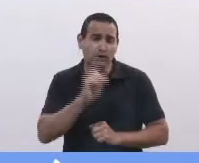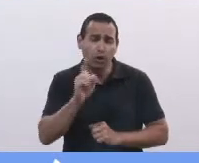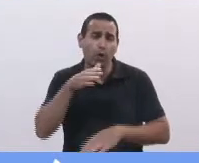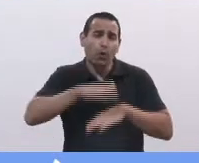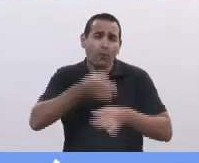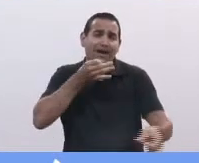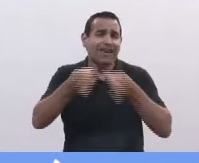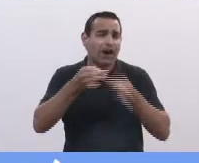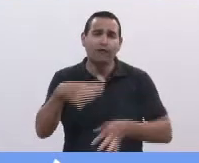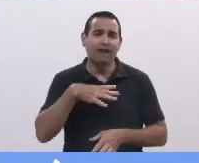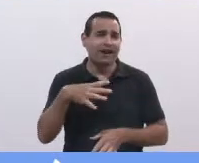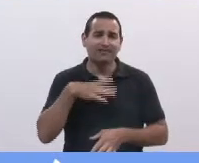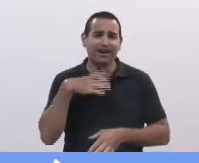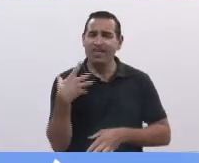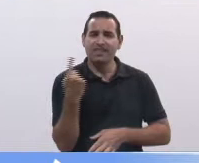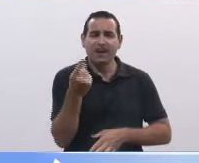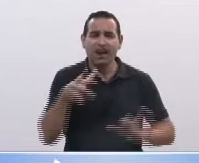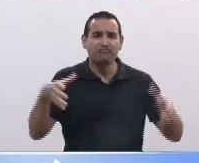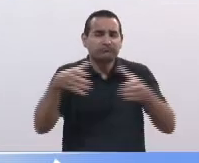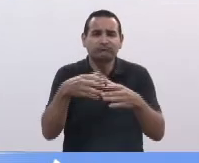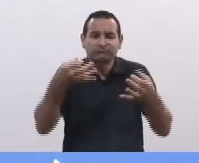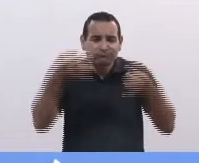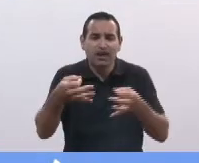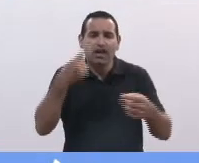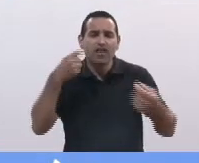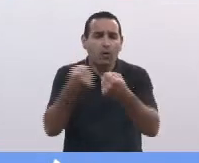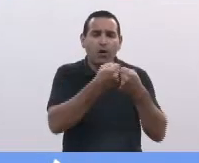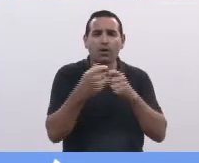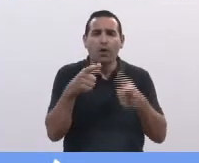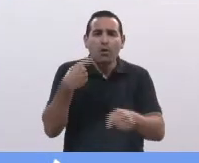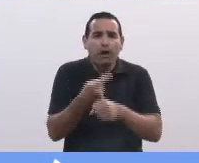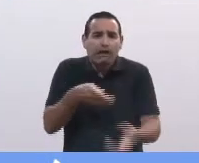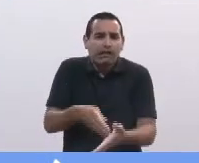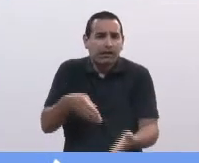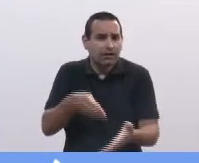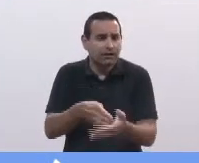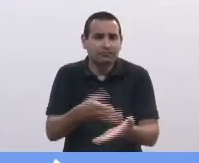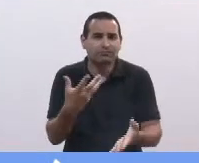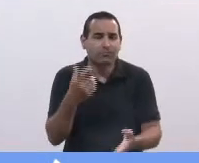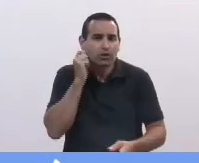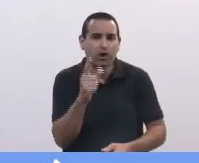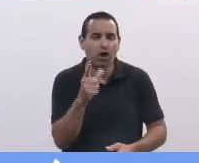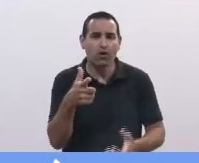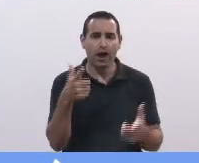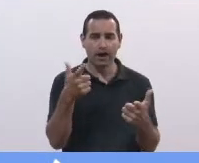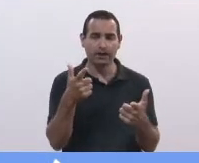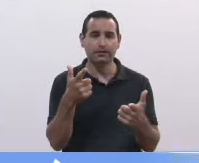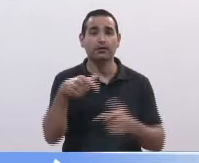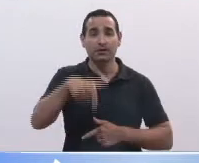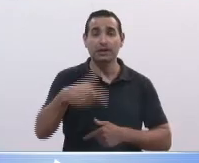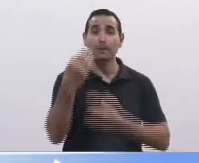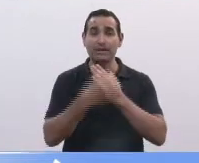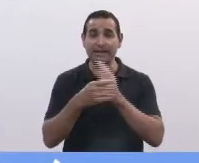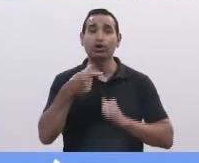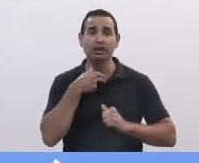falta de diálogo de una dirigencia que es incapaz de construir consenso a largo plazo para conseguir esa estabilidad permanente